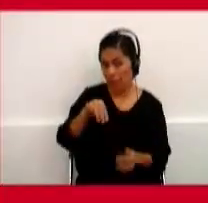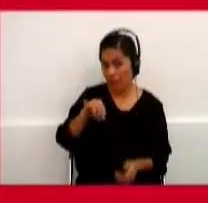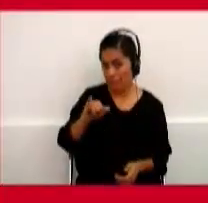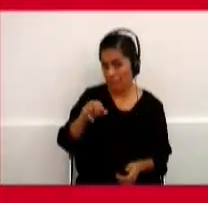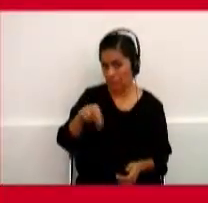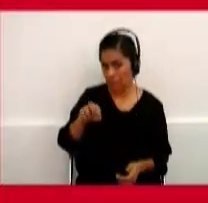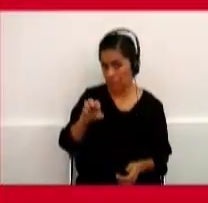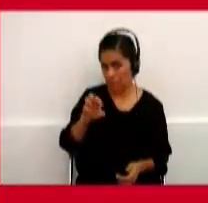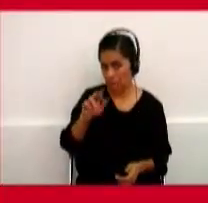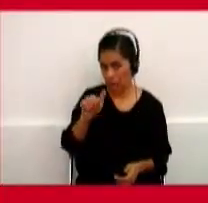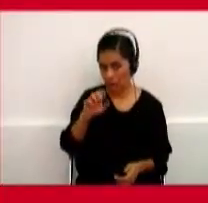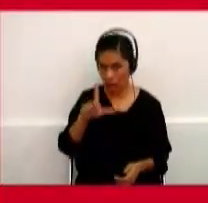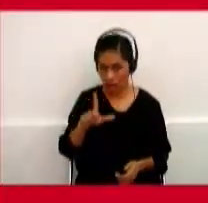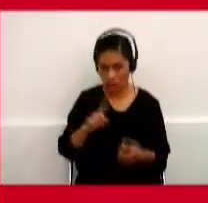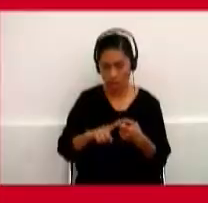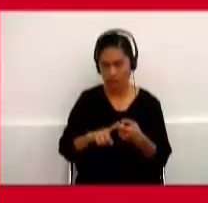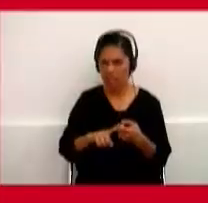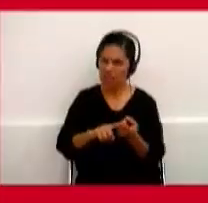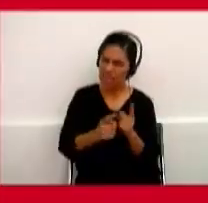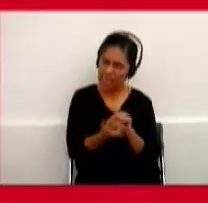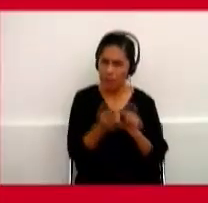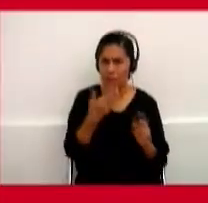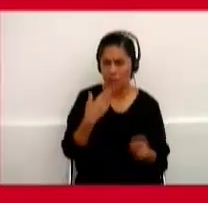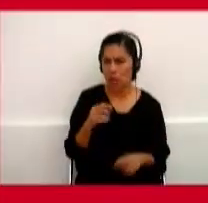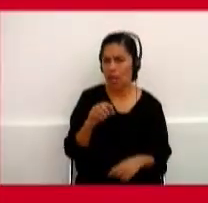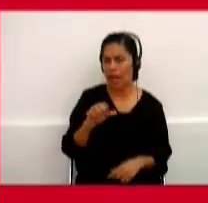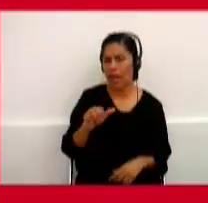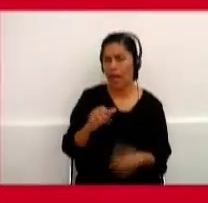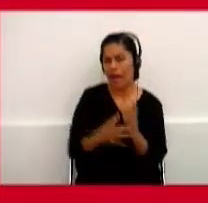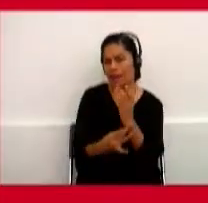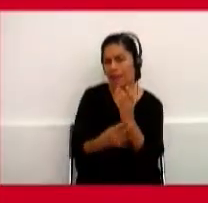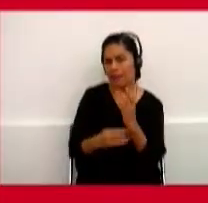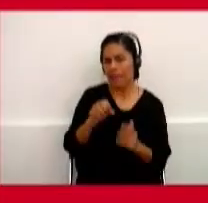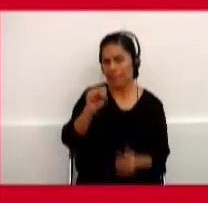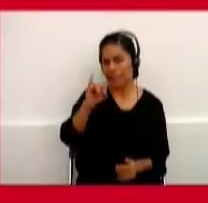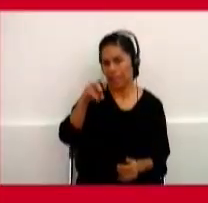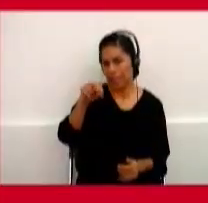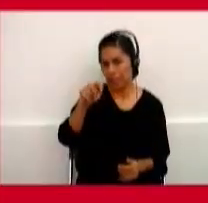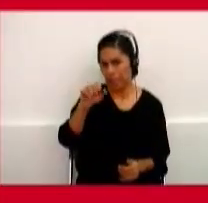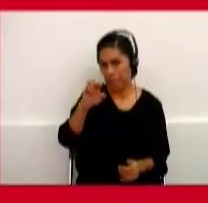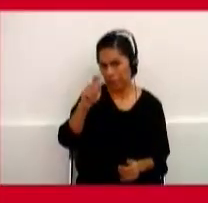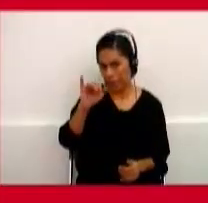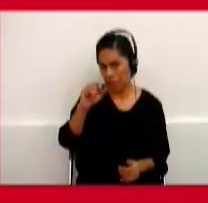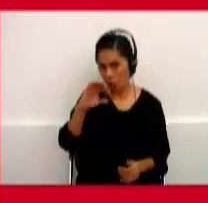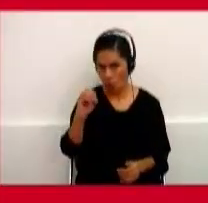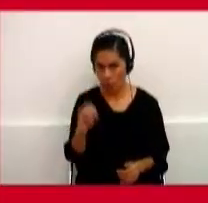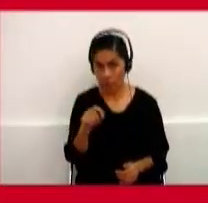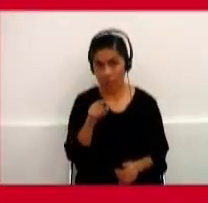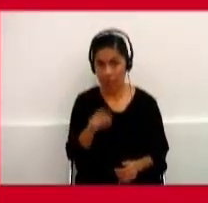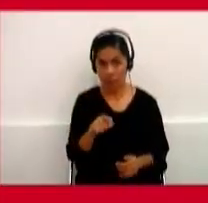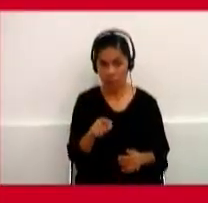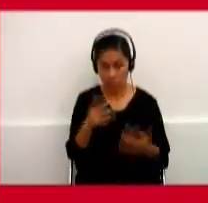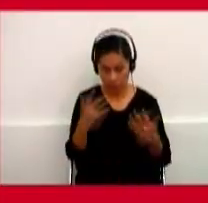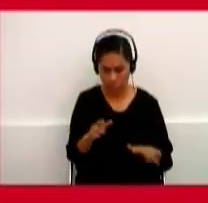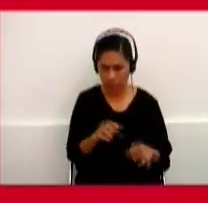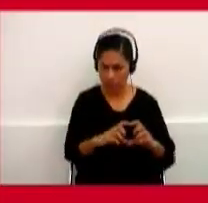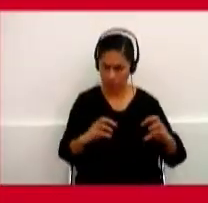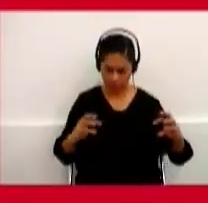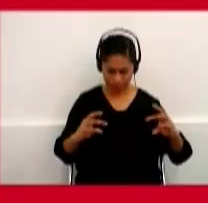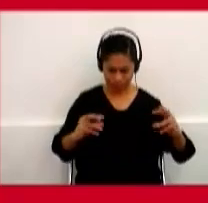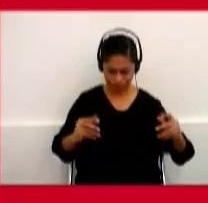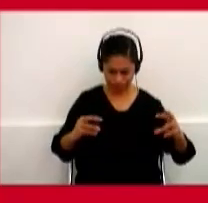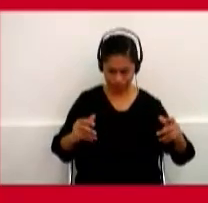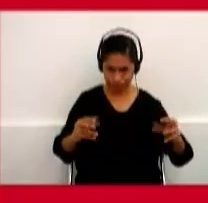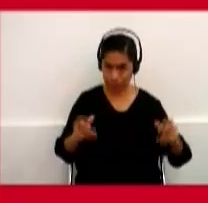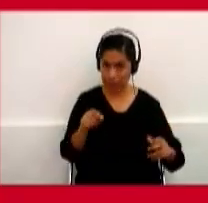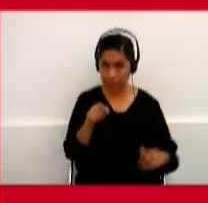Lo afortunado es que, ya que el análisis depende más de los ratios y las acumulaciones excesivas que pueden haber, detecta más los incrementos más